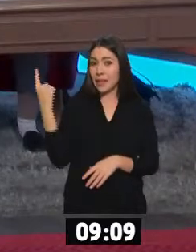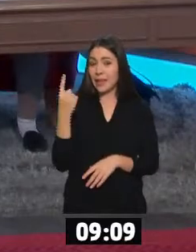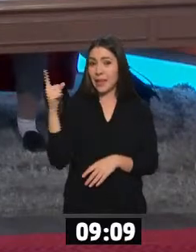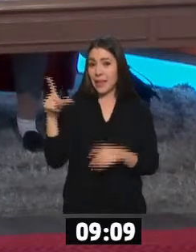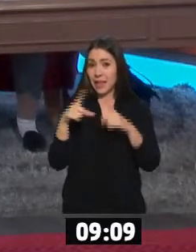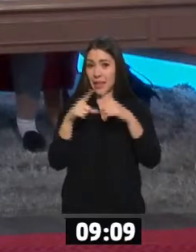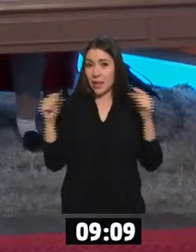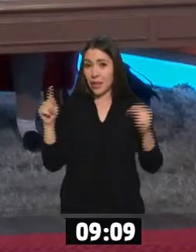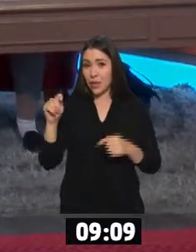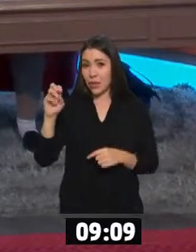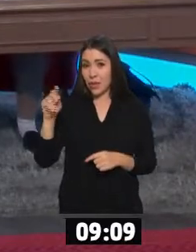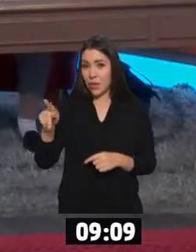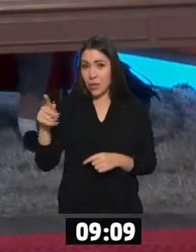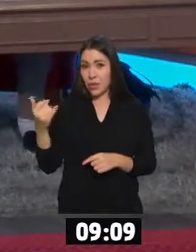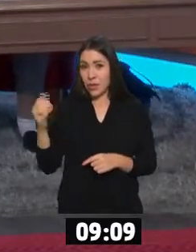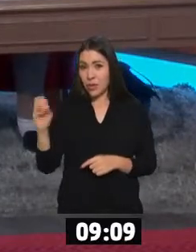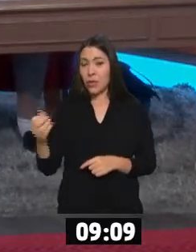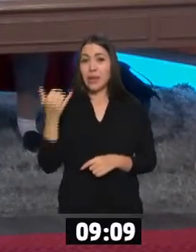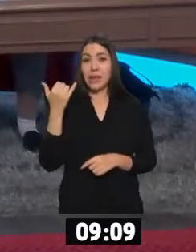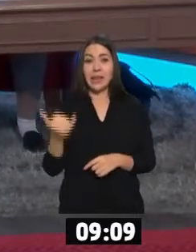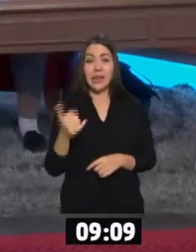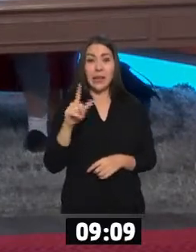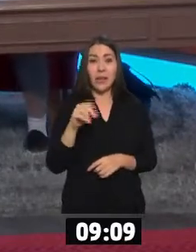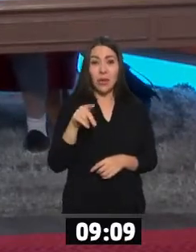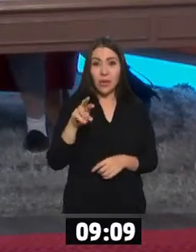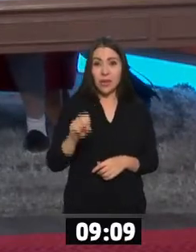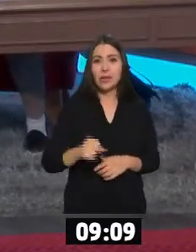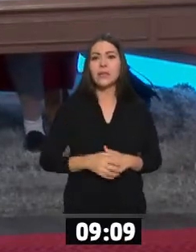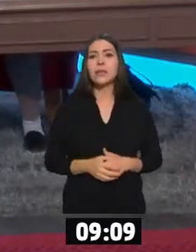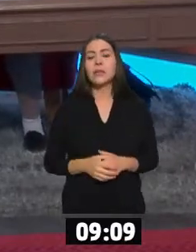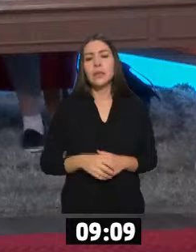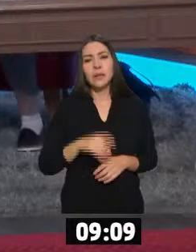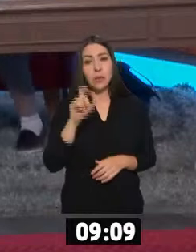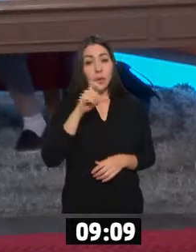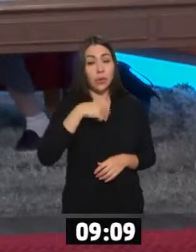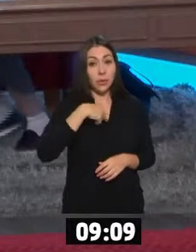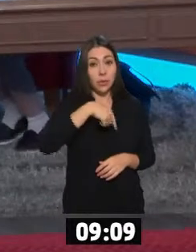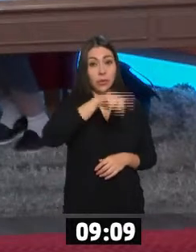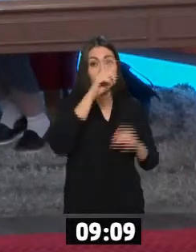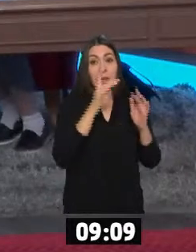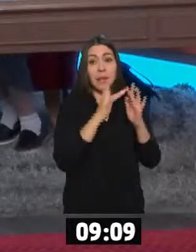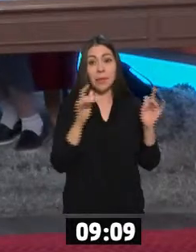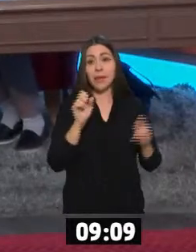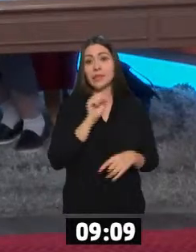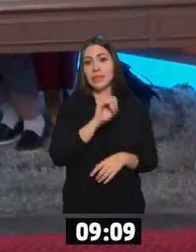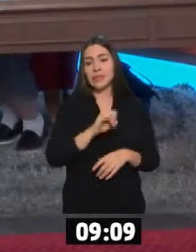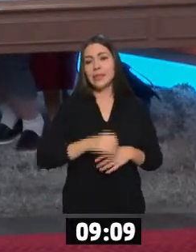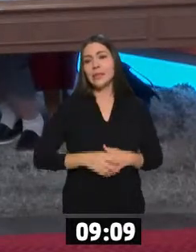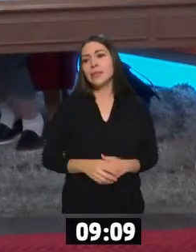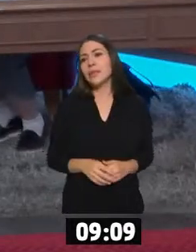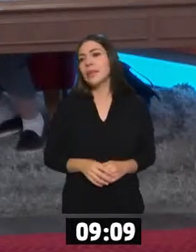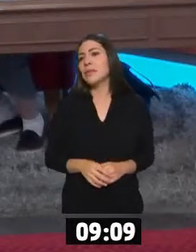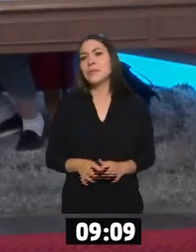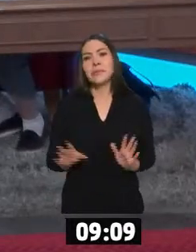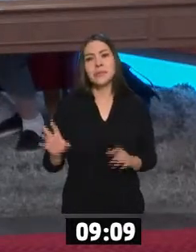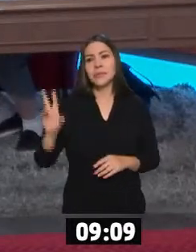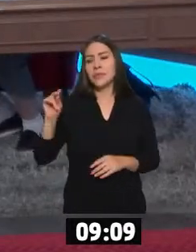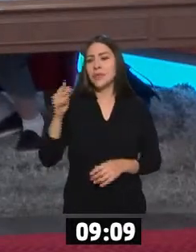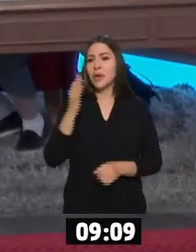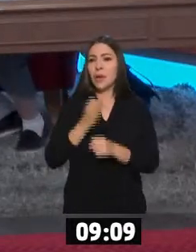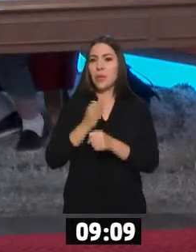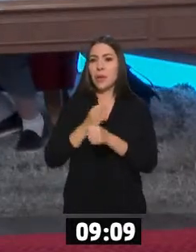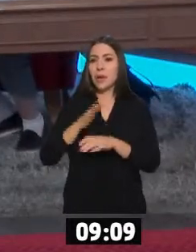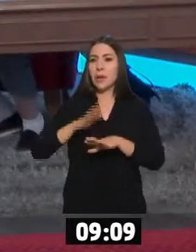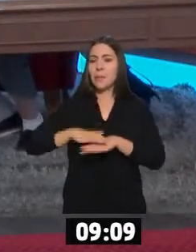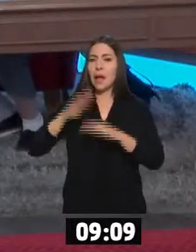mundo. Más que Londres. Sí, No, Londres es bueno, cuando más yo fui a caro. París, señora, déjeme decirle. No, ahorita ya están Londres y